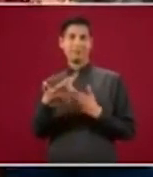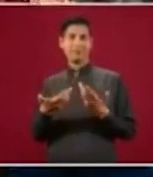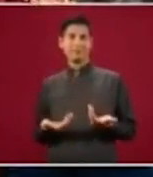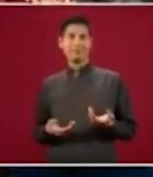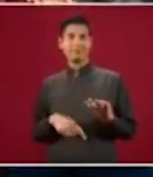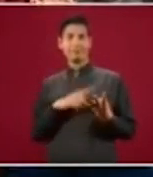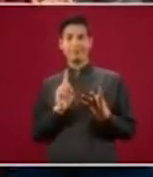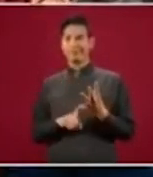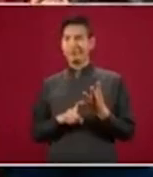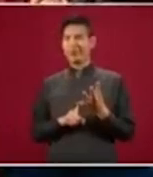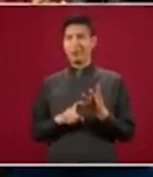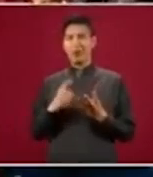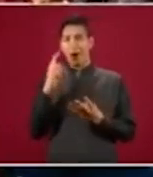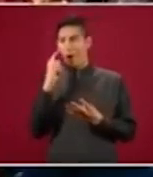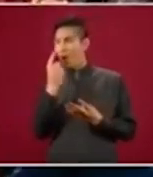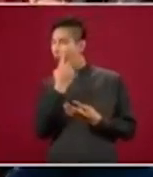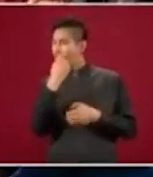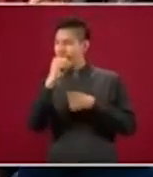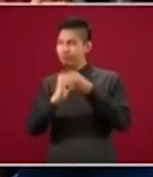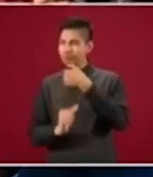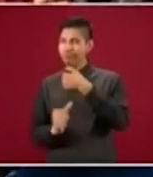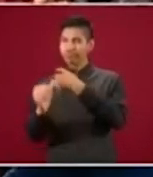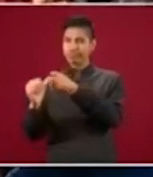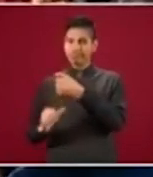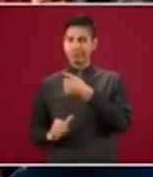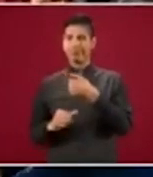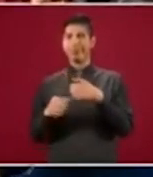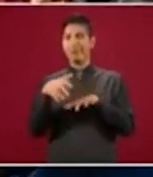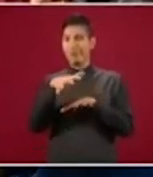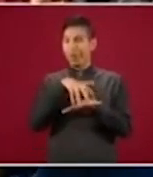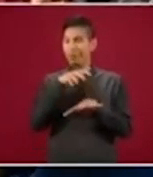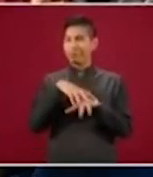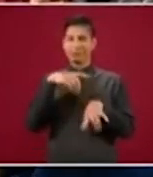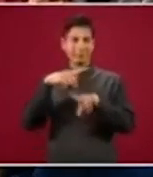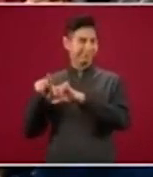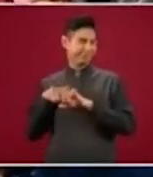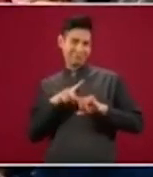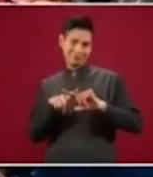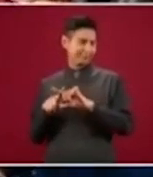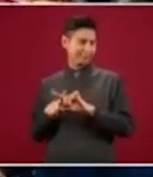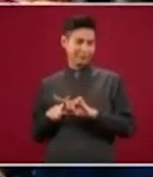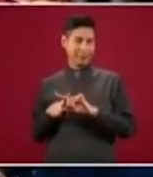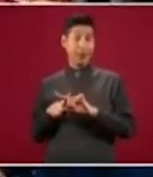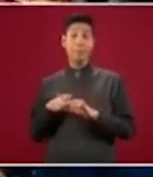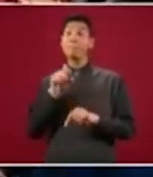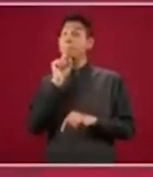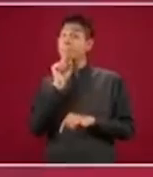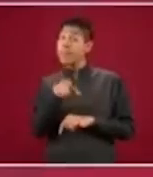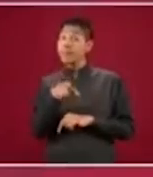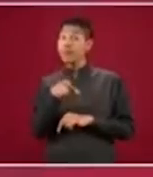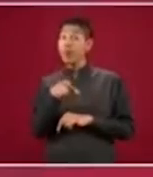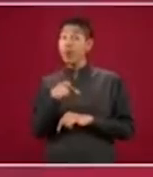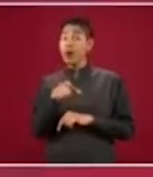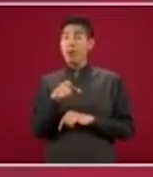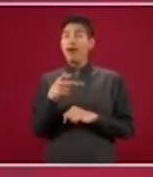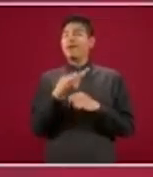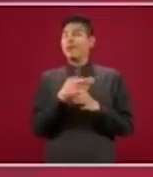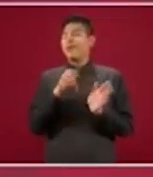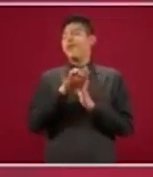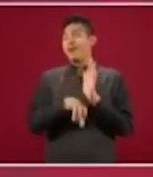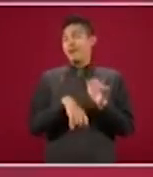enfermedades incluyen los cánceres infantiles, incluye el cáncer de mama, incluye el tratamiento para personas con